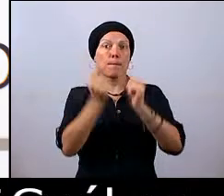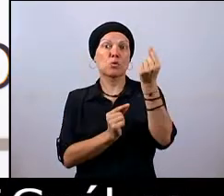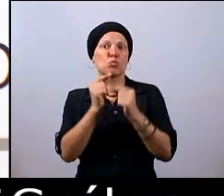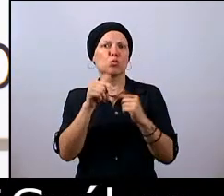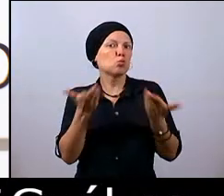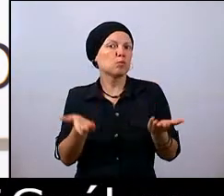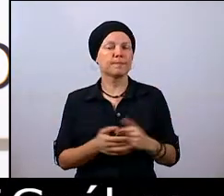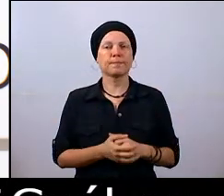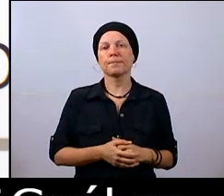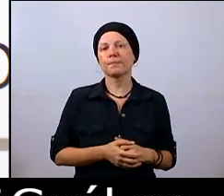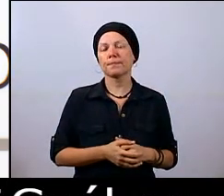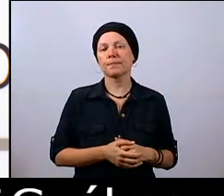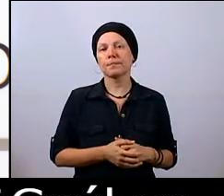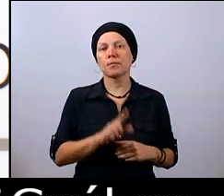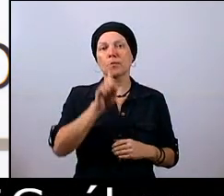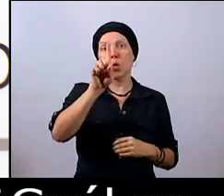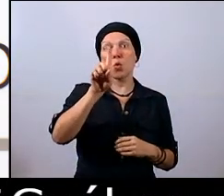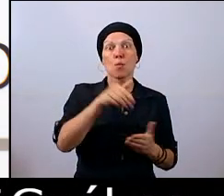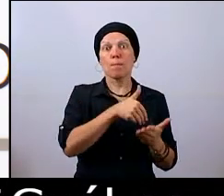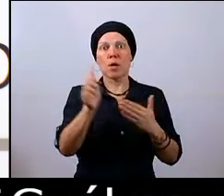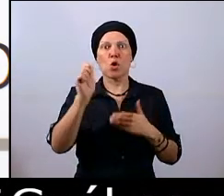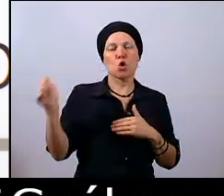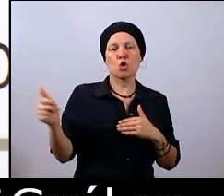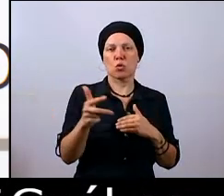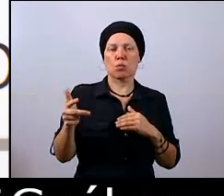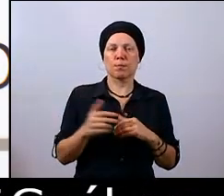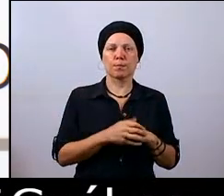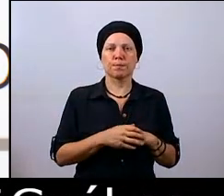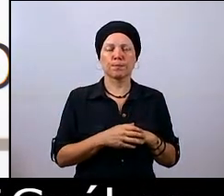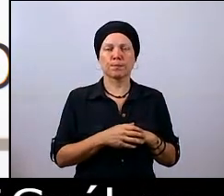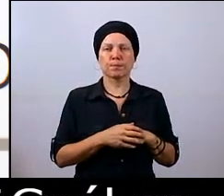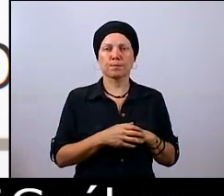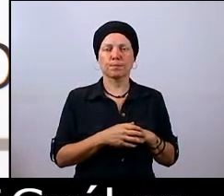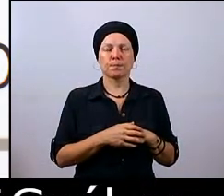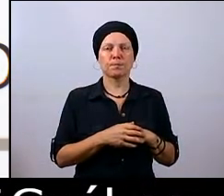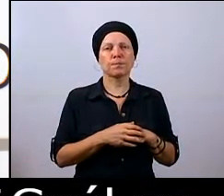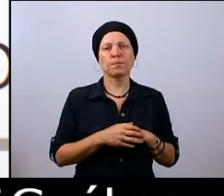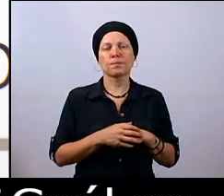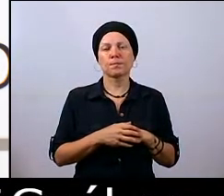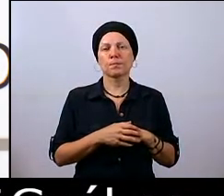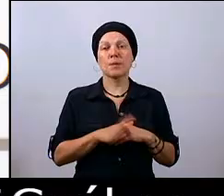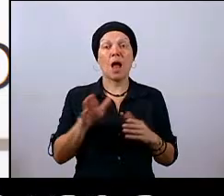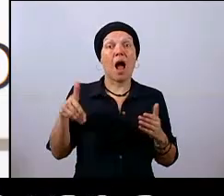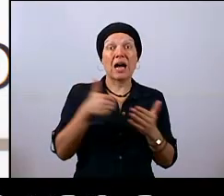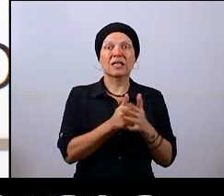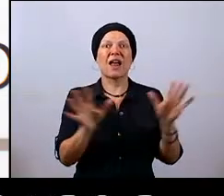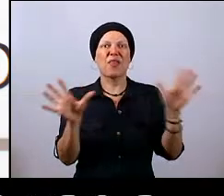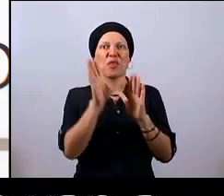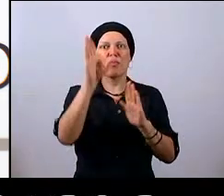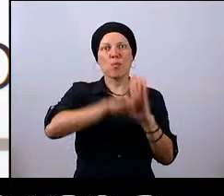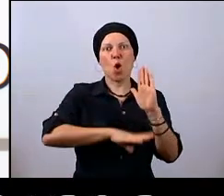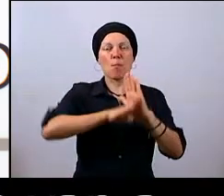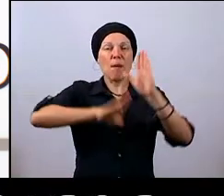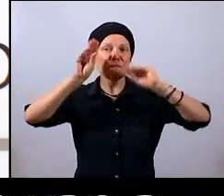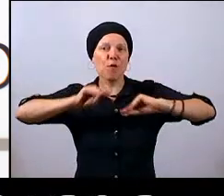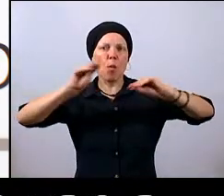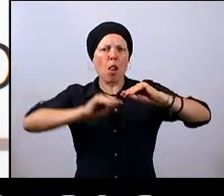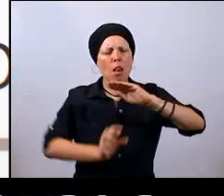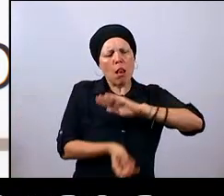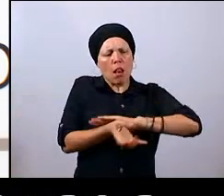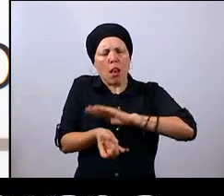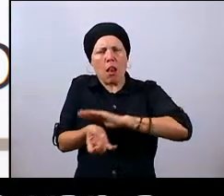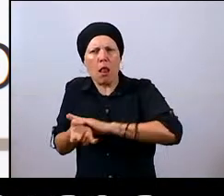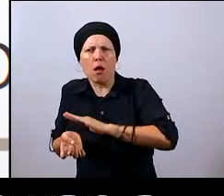El presupuesto es de 1 millón de euros y se van a desarrollar hasta 10 programas de formación en los